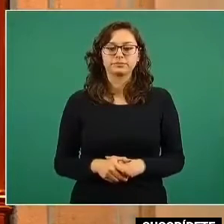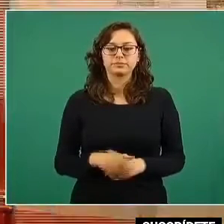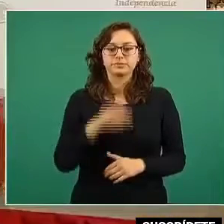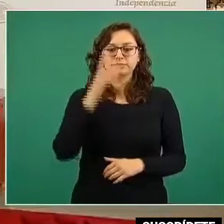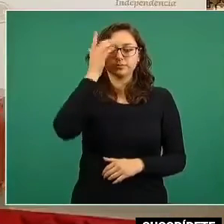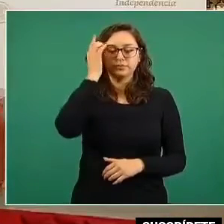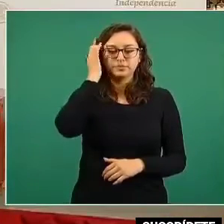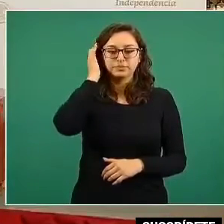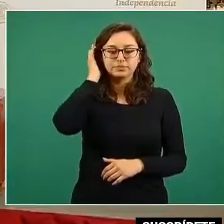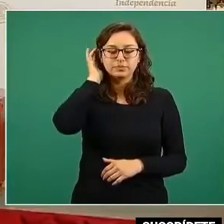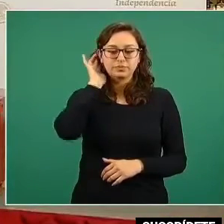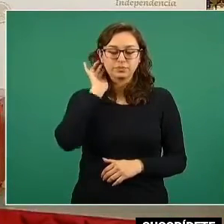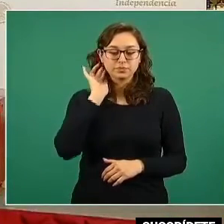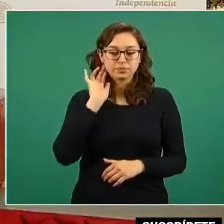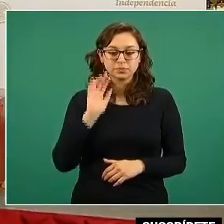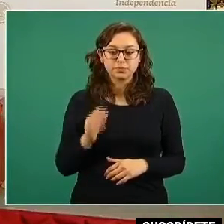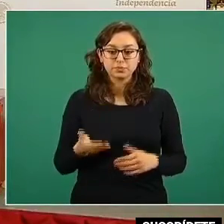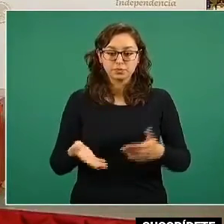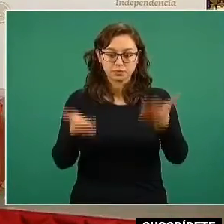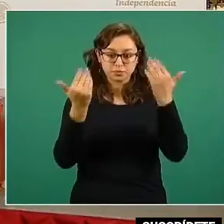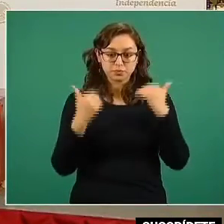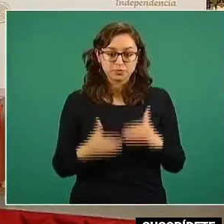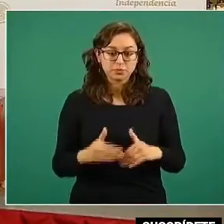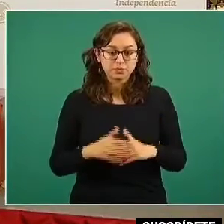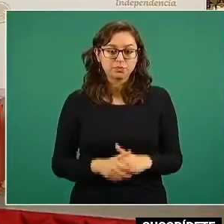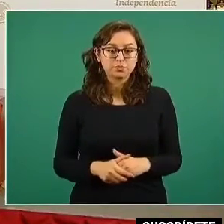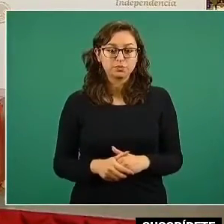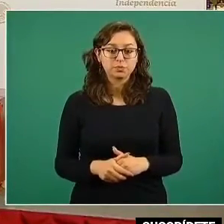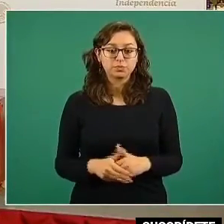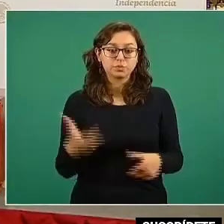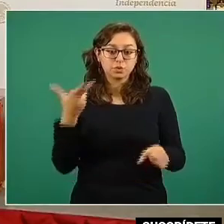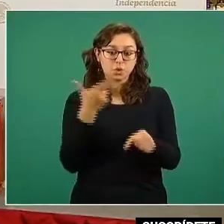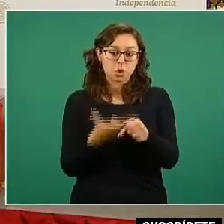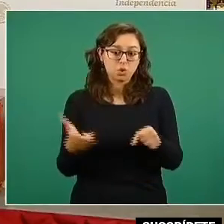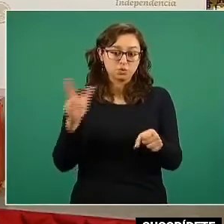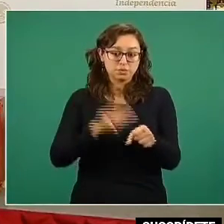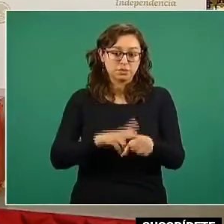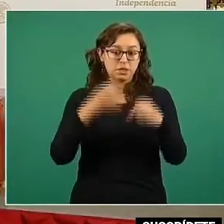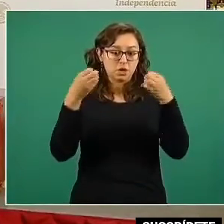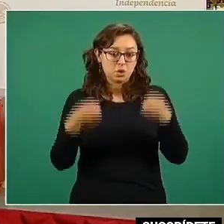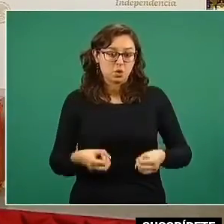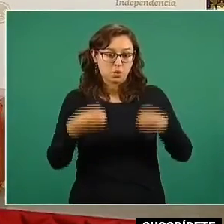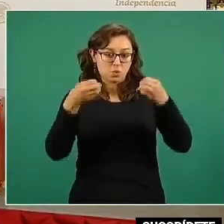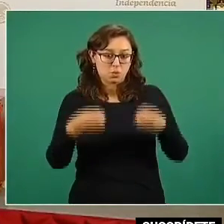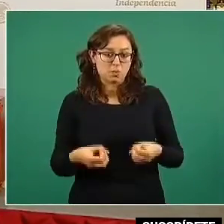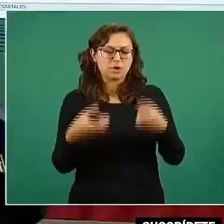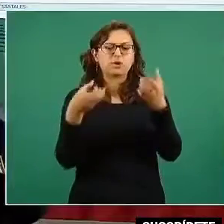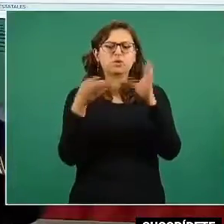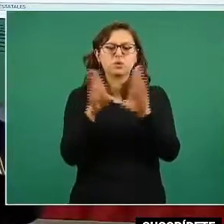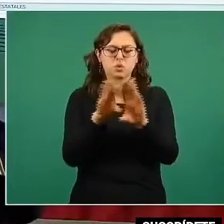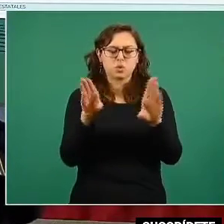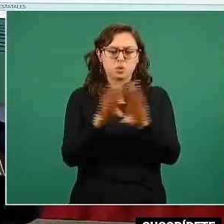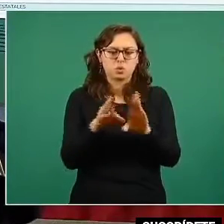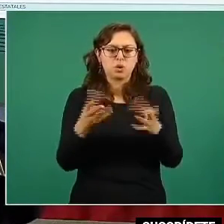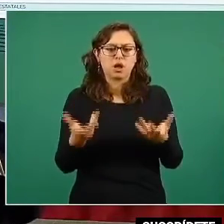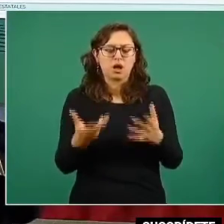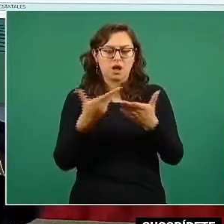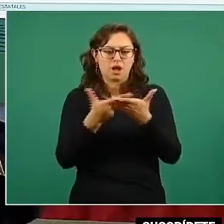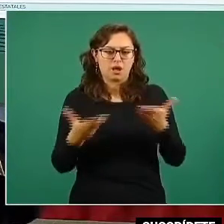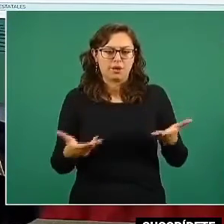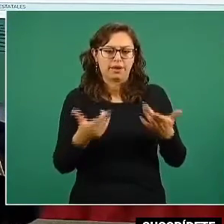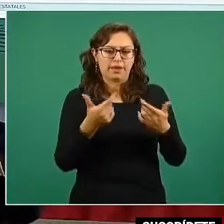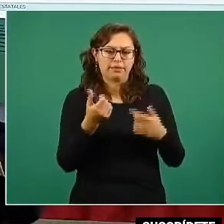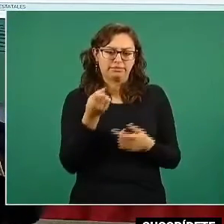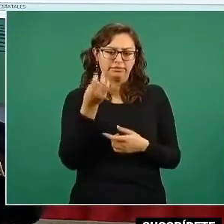la siguiente diapositiva. Tenemos la ocupación hospitalaria, la estamos presentando, si recuerdan, en estos 3 grupos